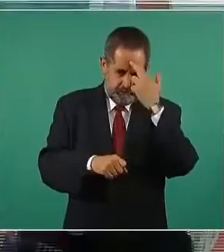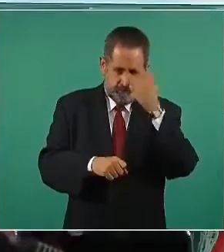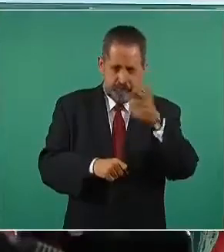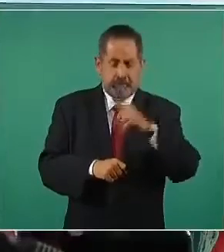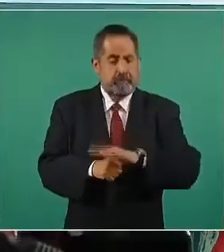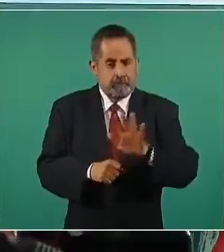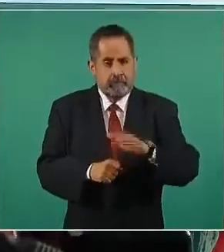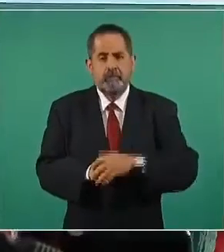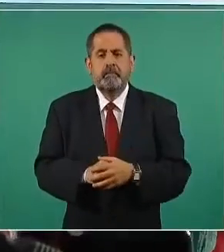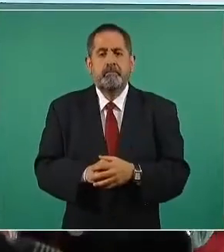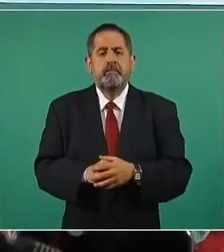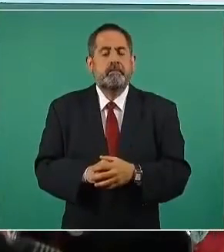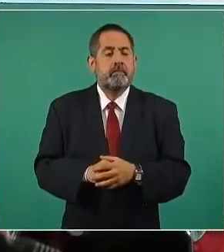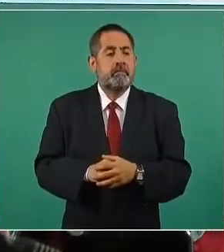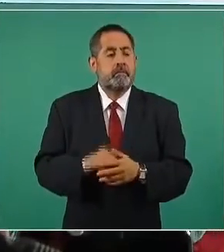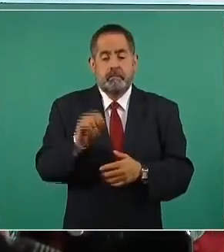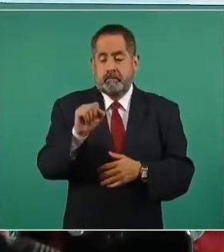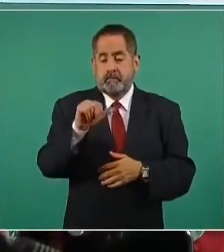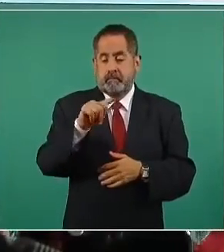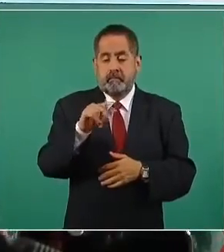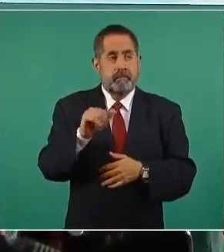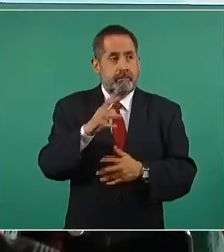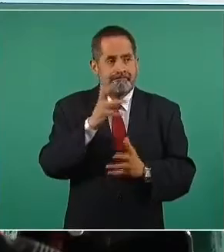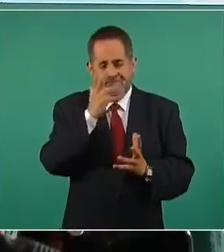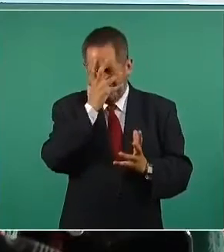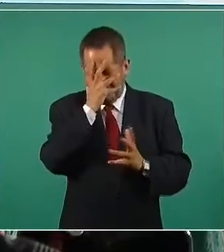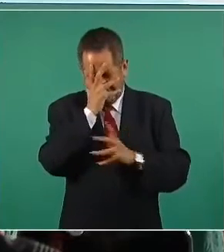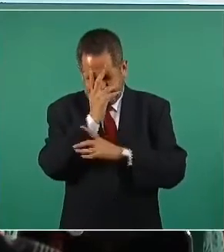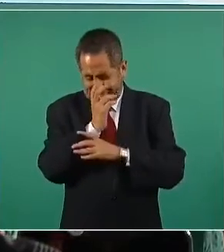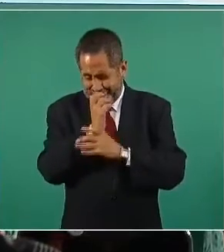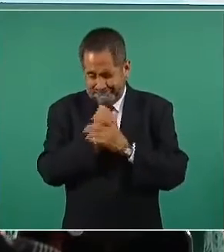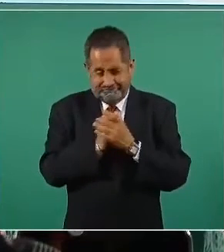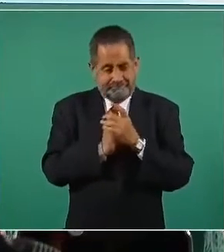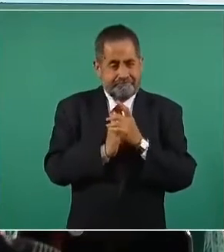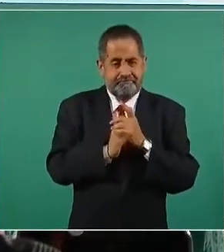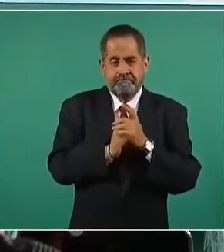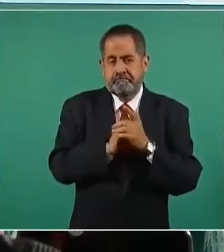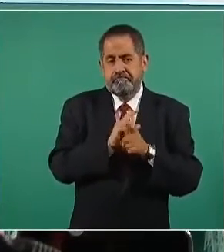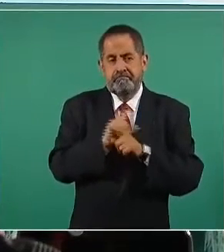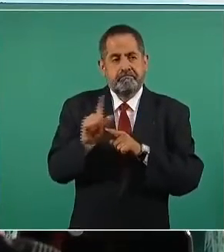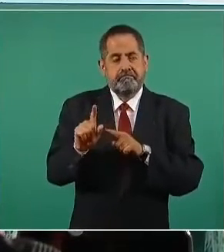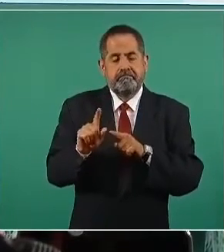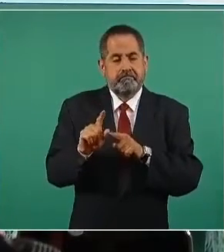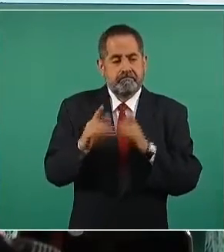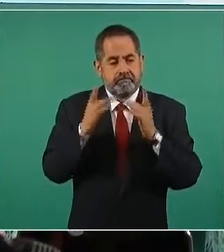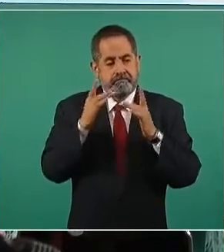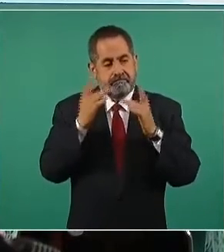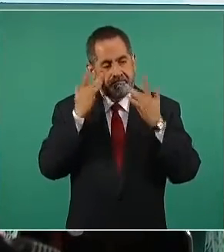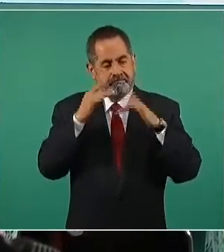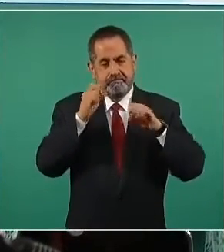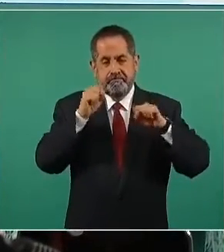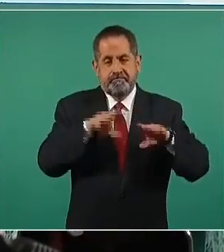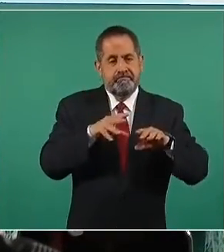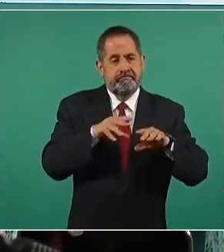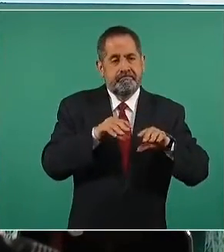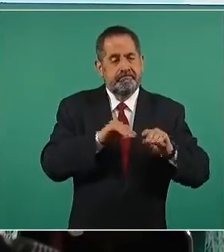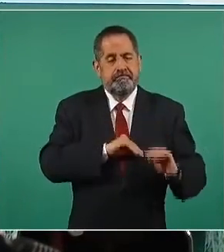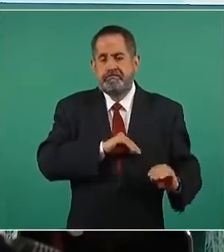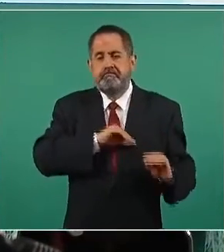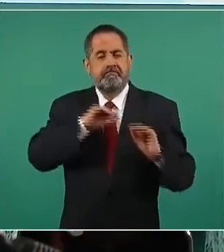a Santana con toda su vergüenza y con todo el daño causado al